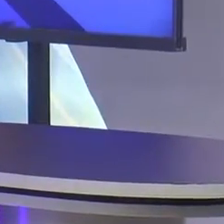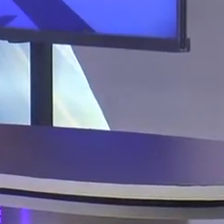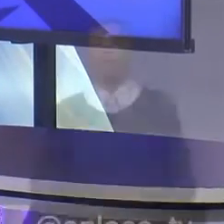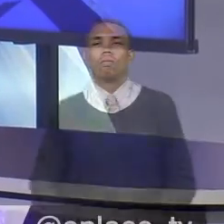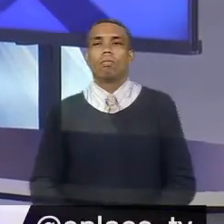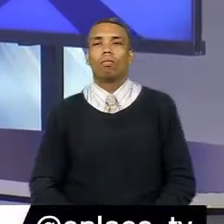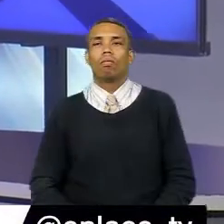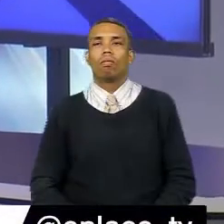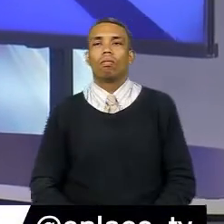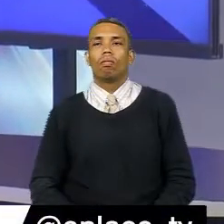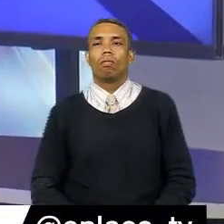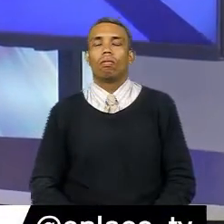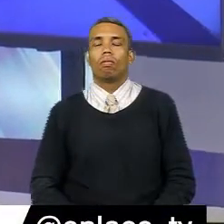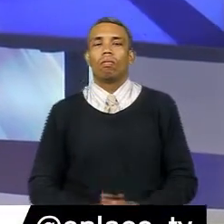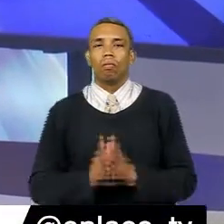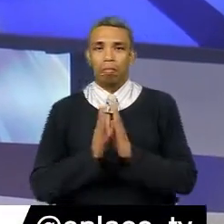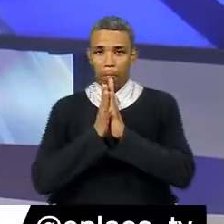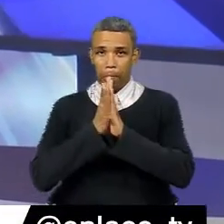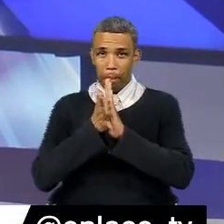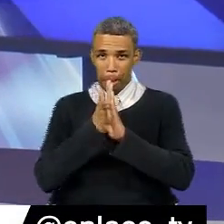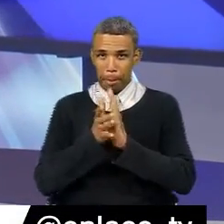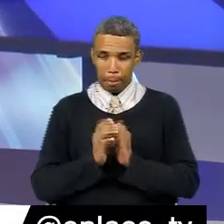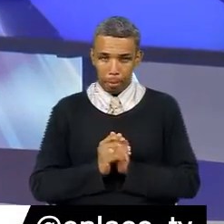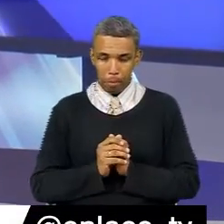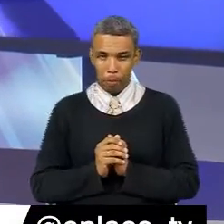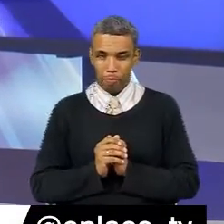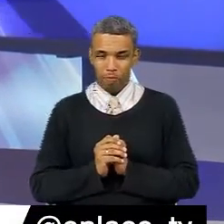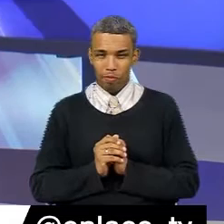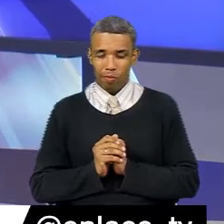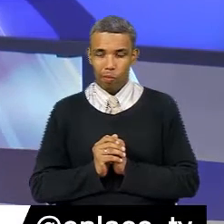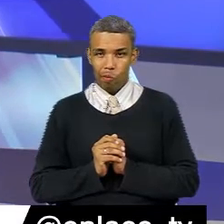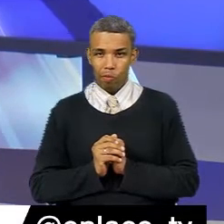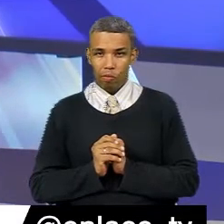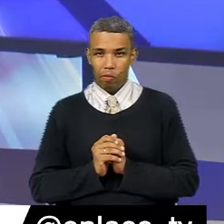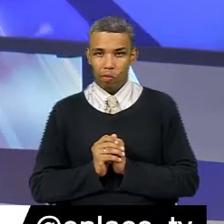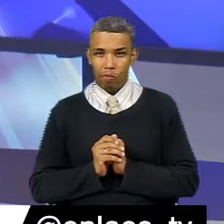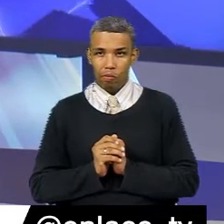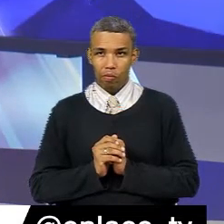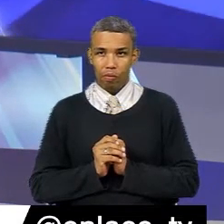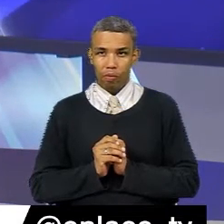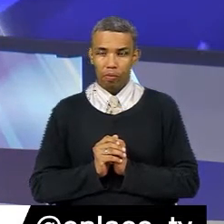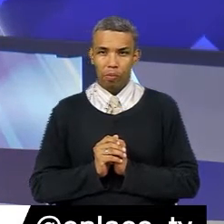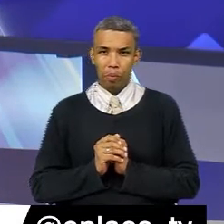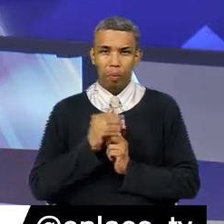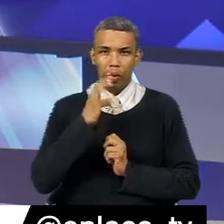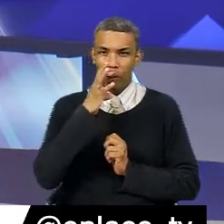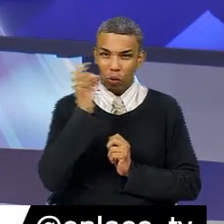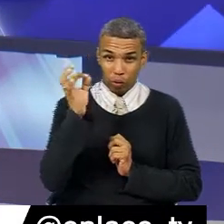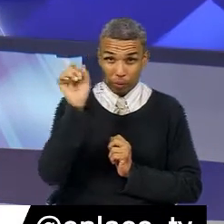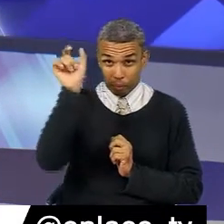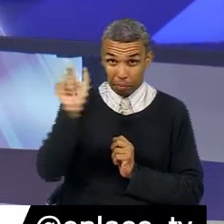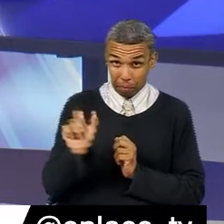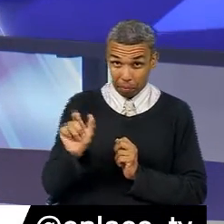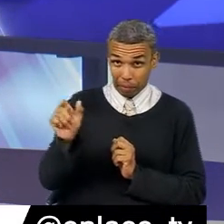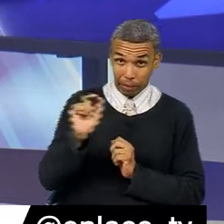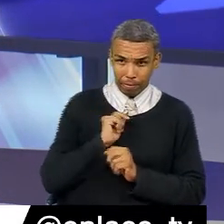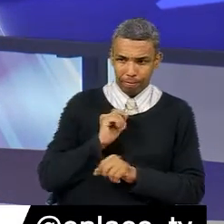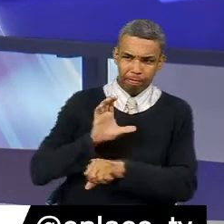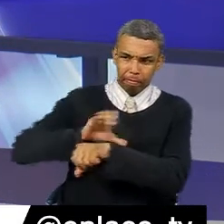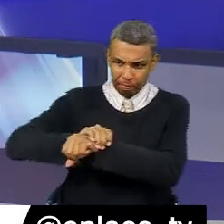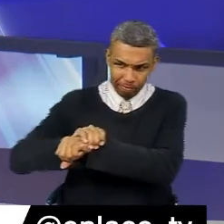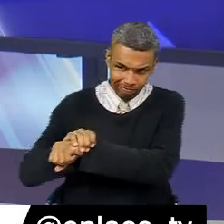Iniciamos con el desarrollo de nuestra información. Hasta la estación de policía de Barranca Bermeja fue llevado un hombre sindicado de ser presuntamente el responsable de cometer